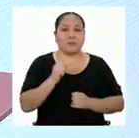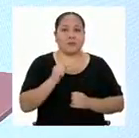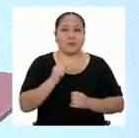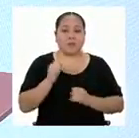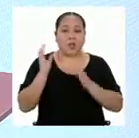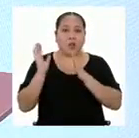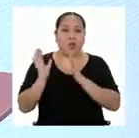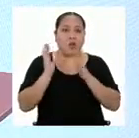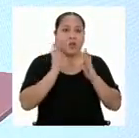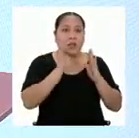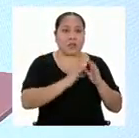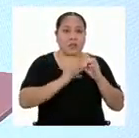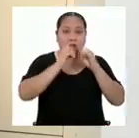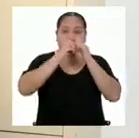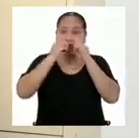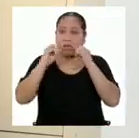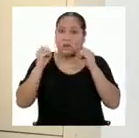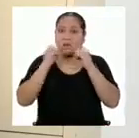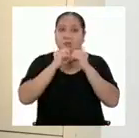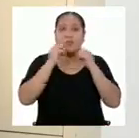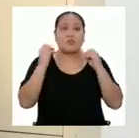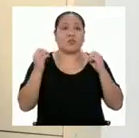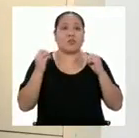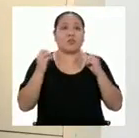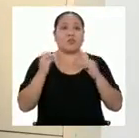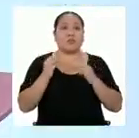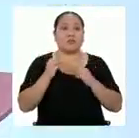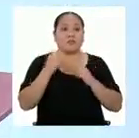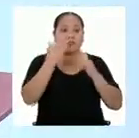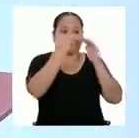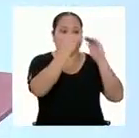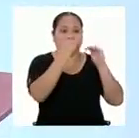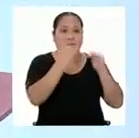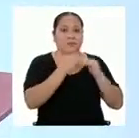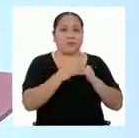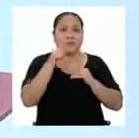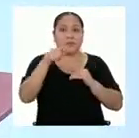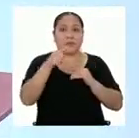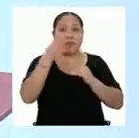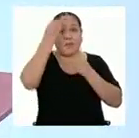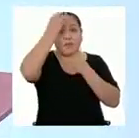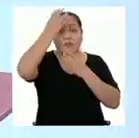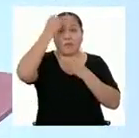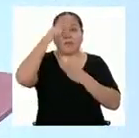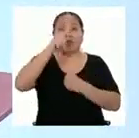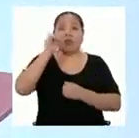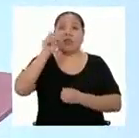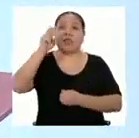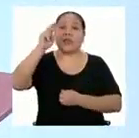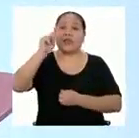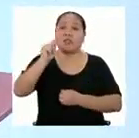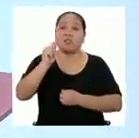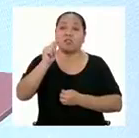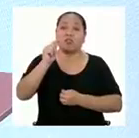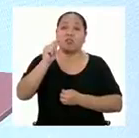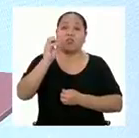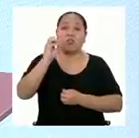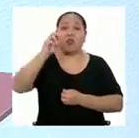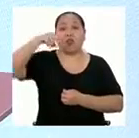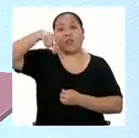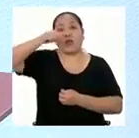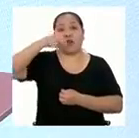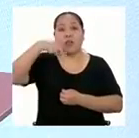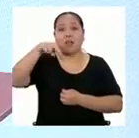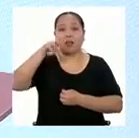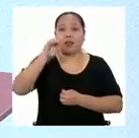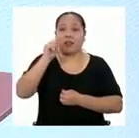generalmente organizado en oraciones y párrafos. ¿Y qué más? Por su contenido, es un texto narrativo, ya que nos relata